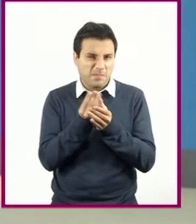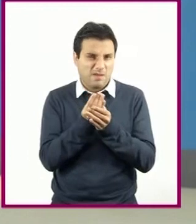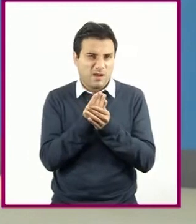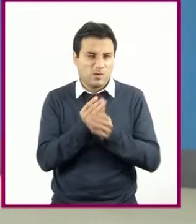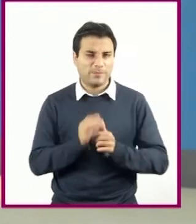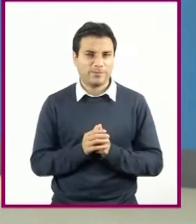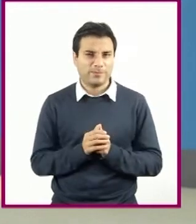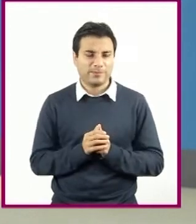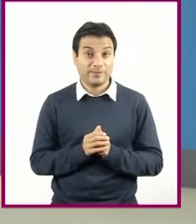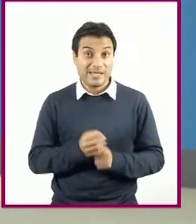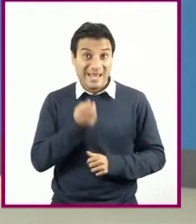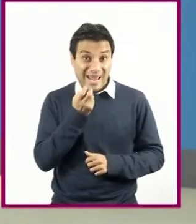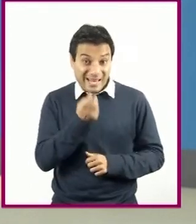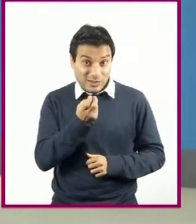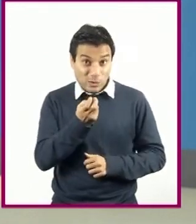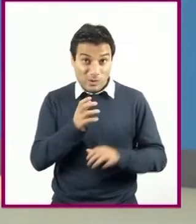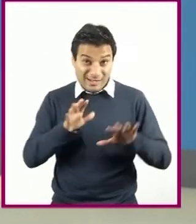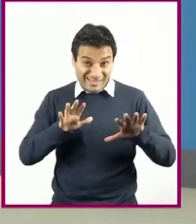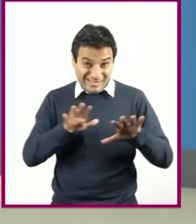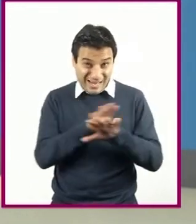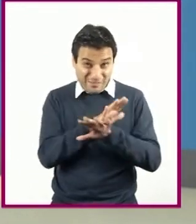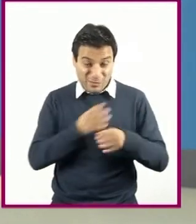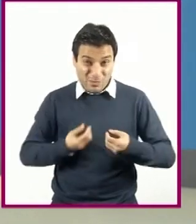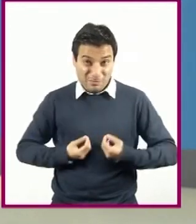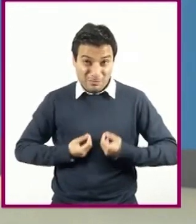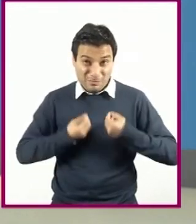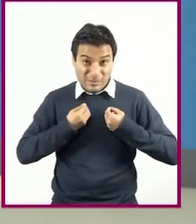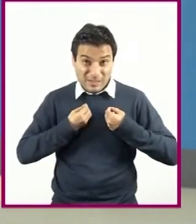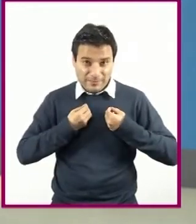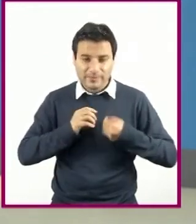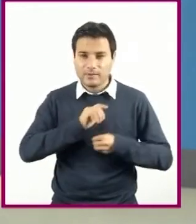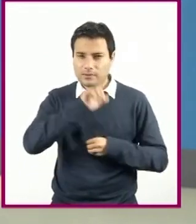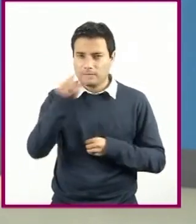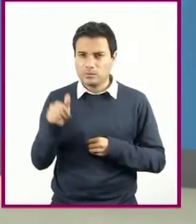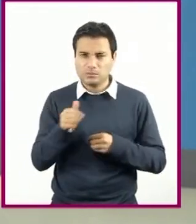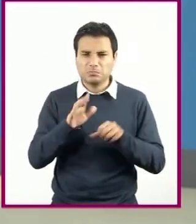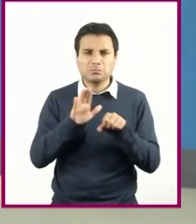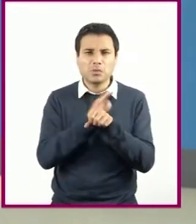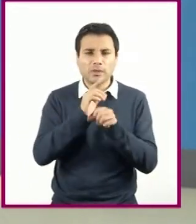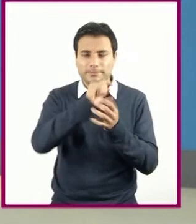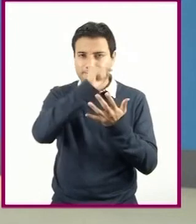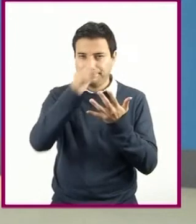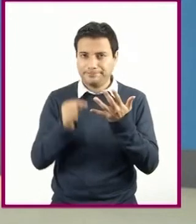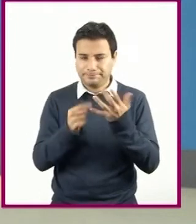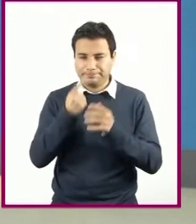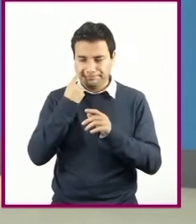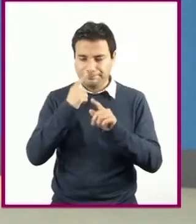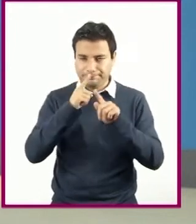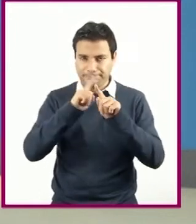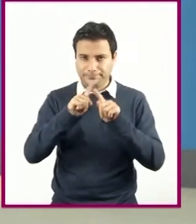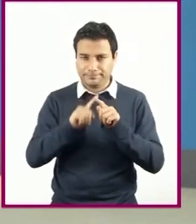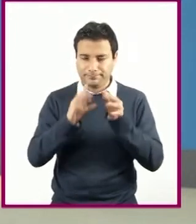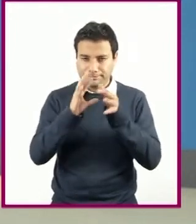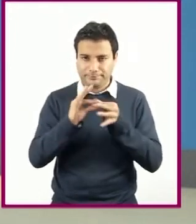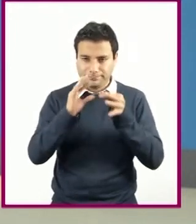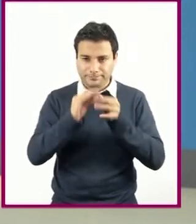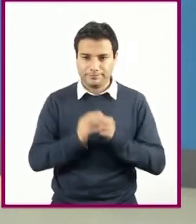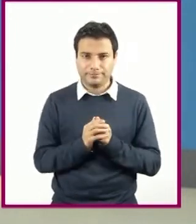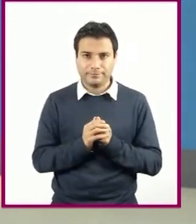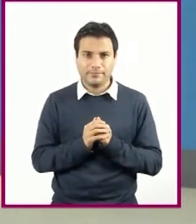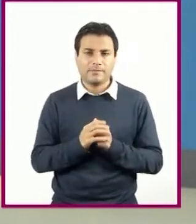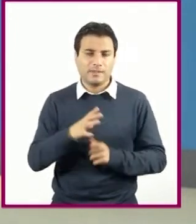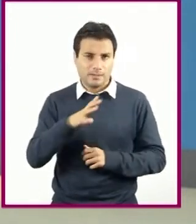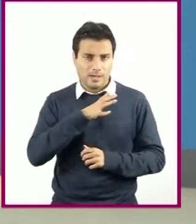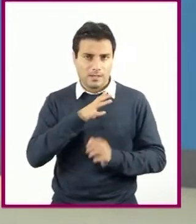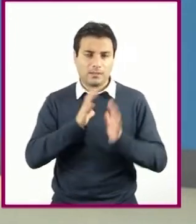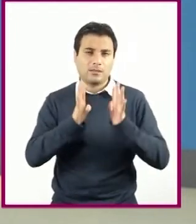Este impulso de cambio en el estilo de vida tuvo varios factores, entre los que destacan la